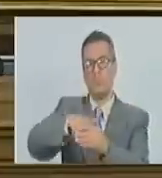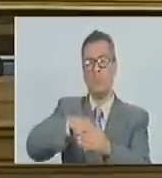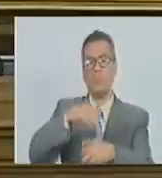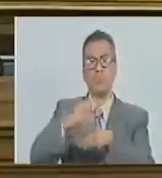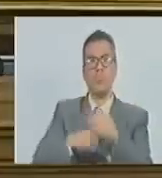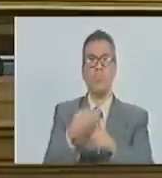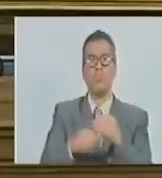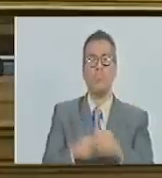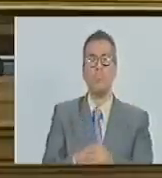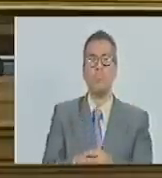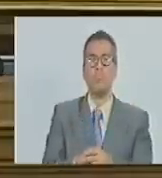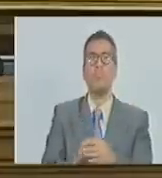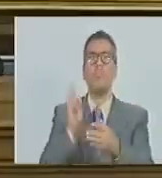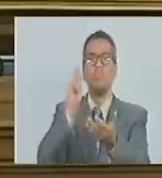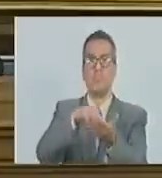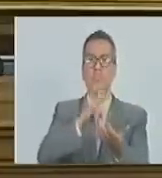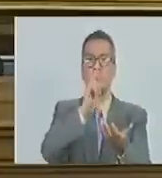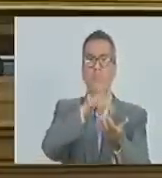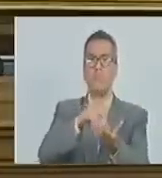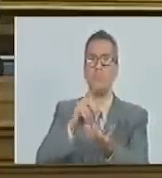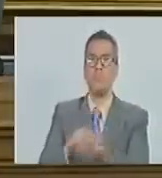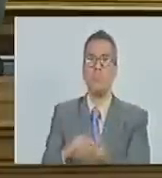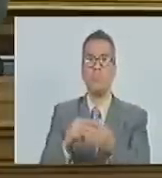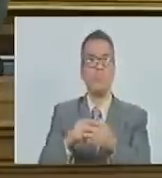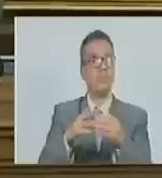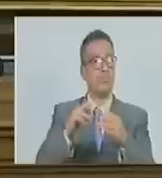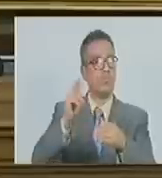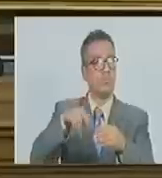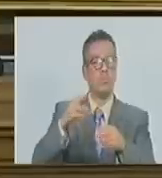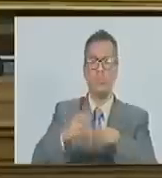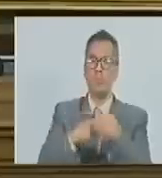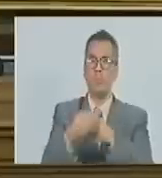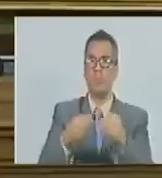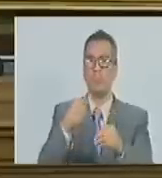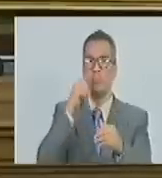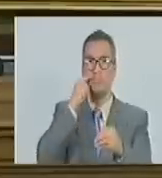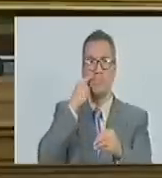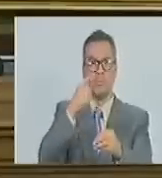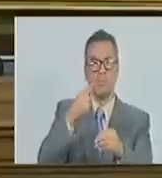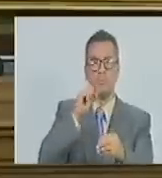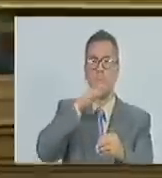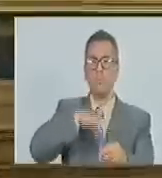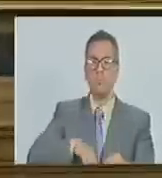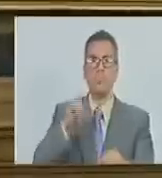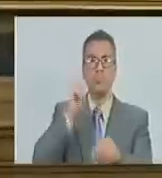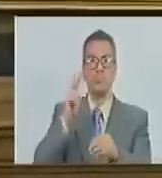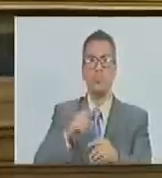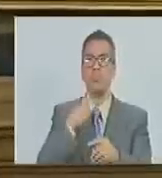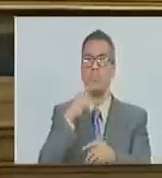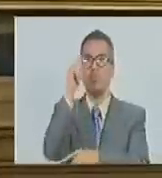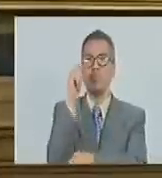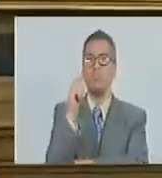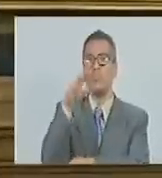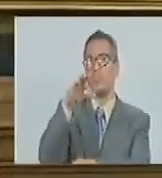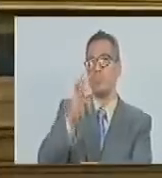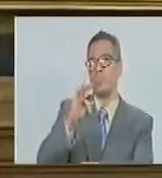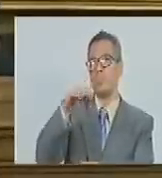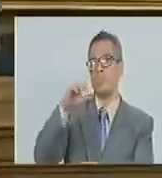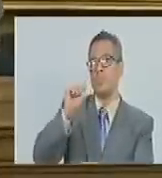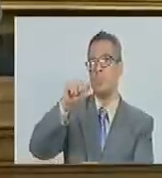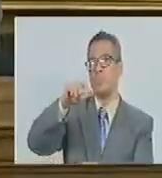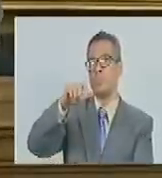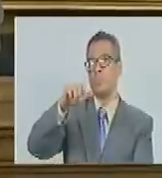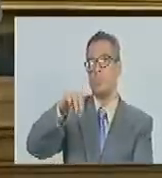contados. Participaciones como nunca antes se había visto en la historia de Venezuela. Bien lo dijo el diputado Francisco